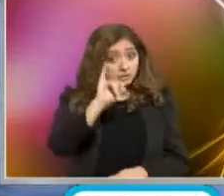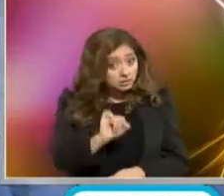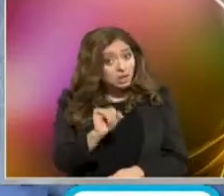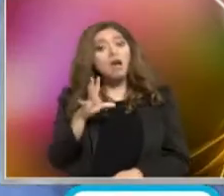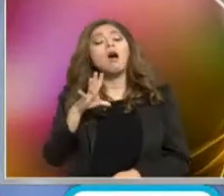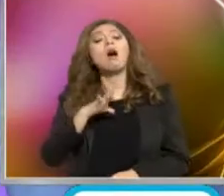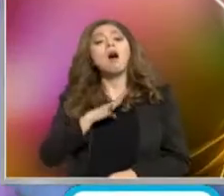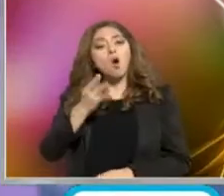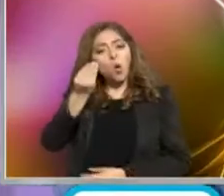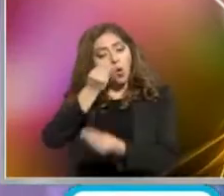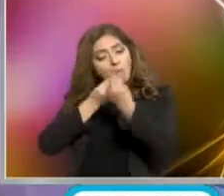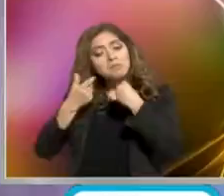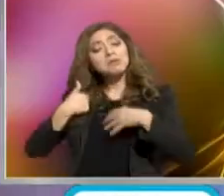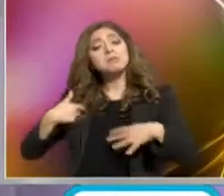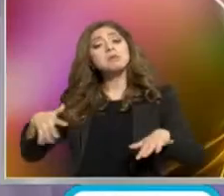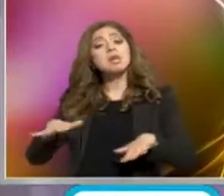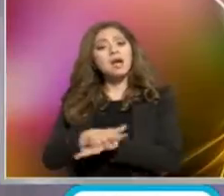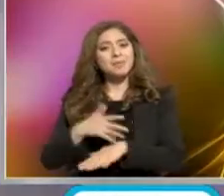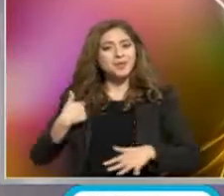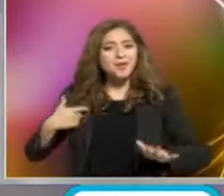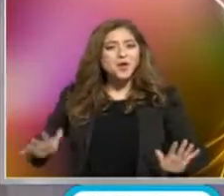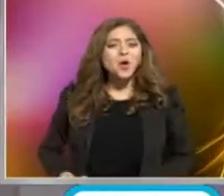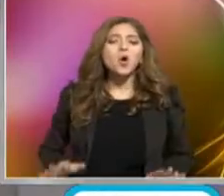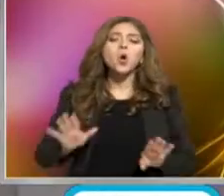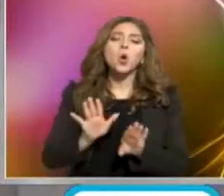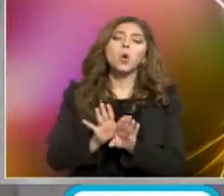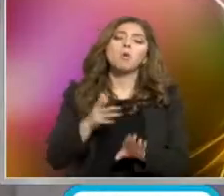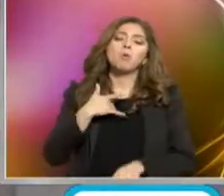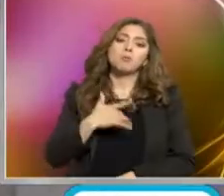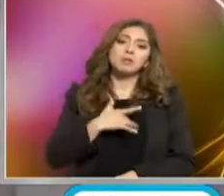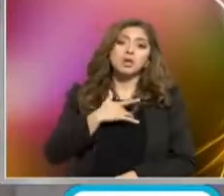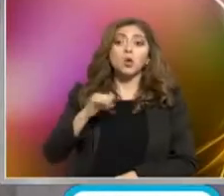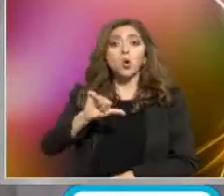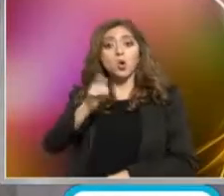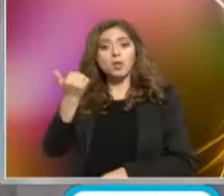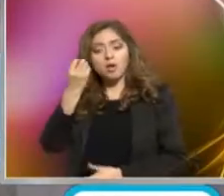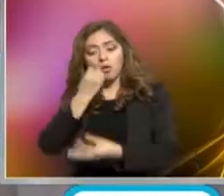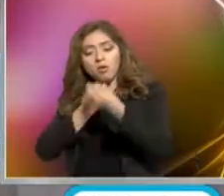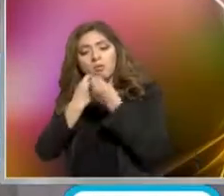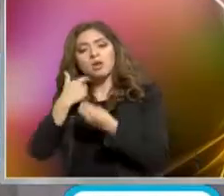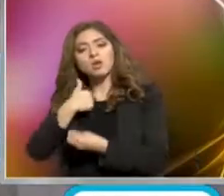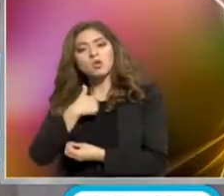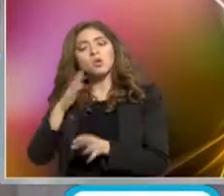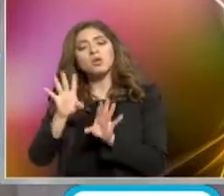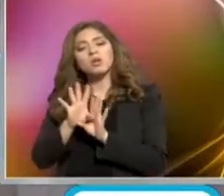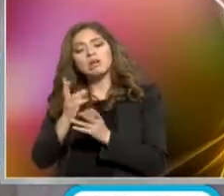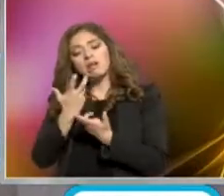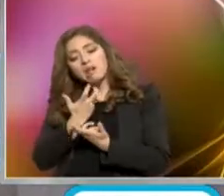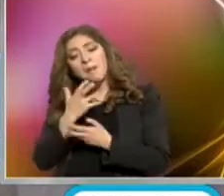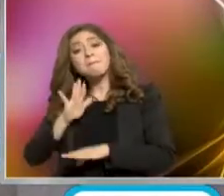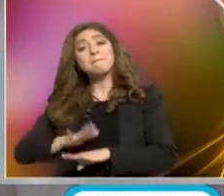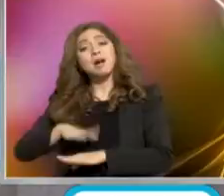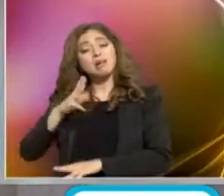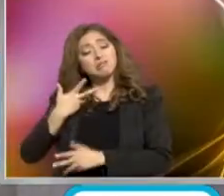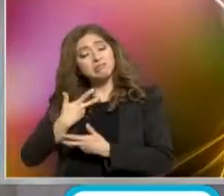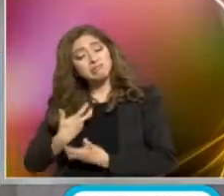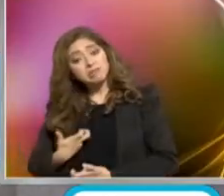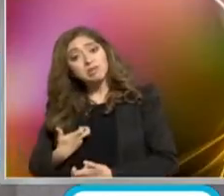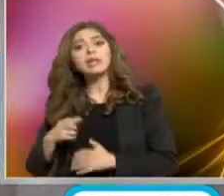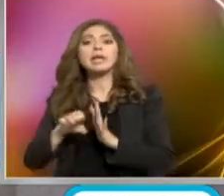mejorar nuestro estado de ánimo, también hay alimentos que lo pueden empeorar, ¿no? Tenemos que tener una alimentación